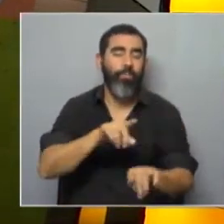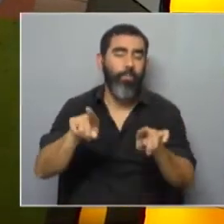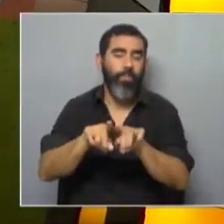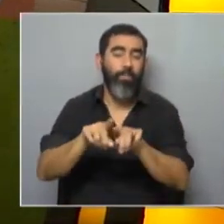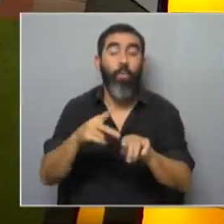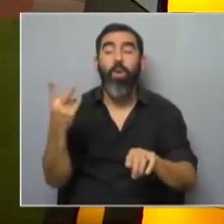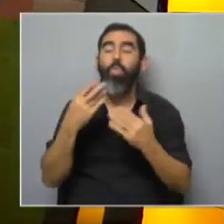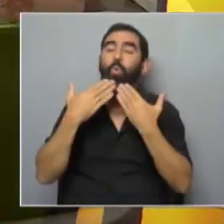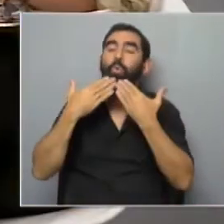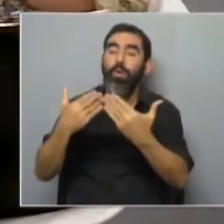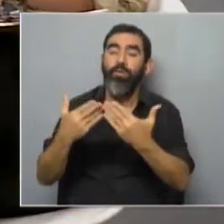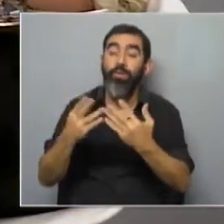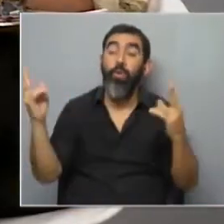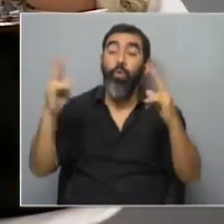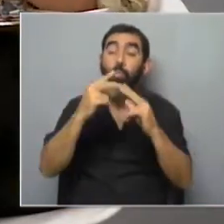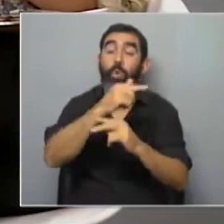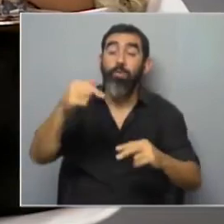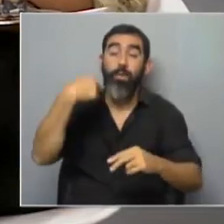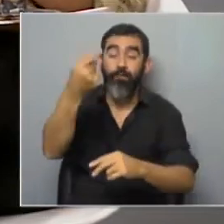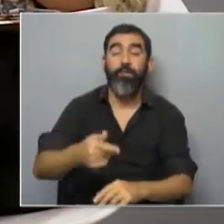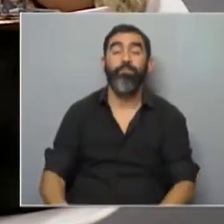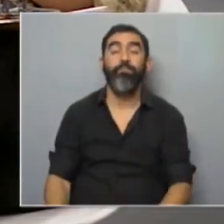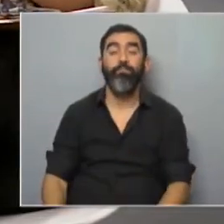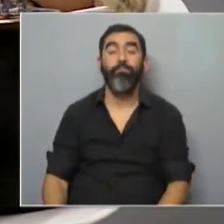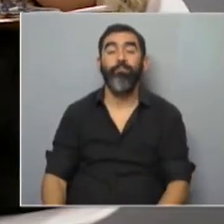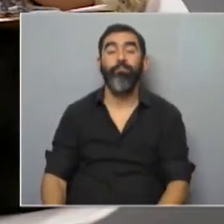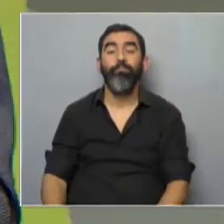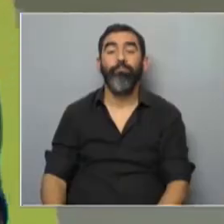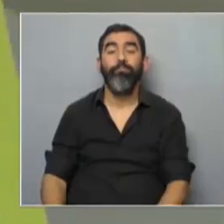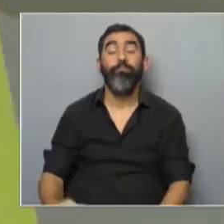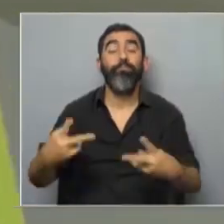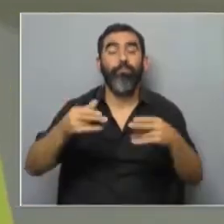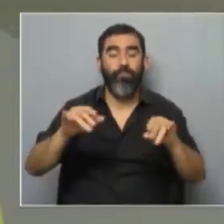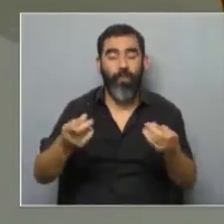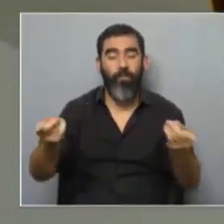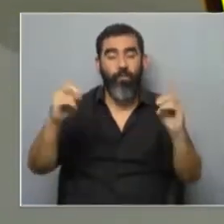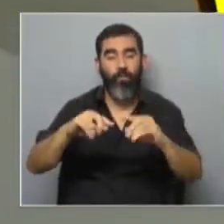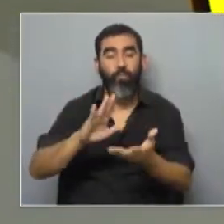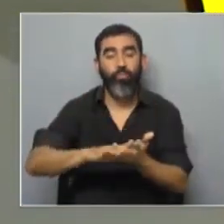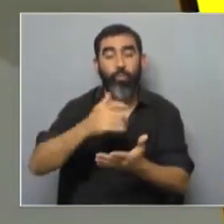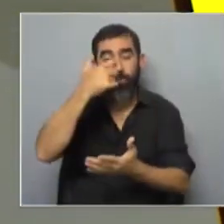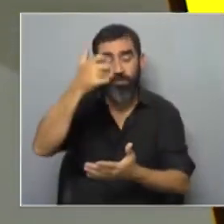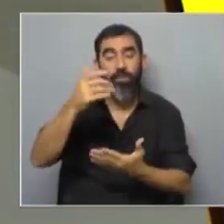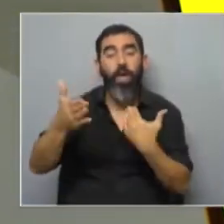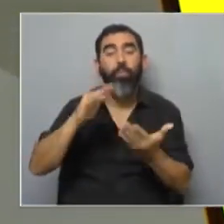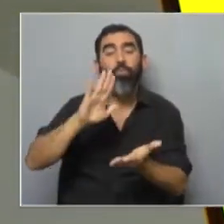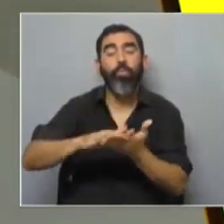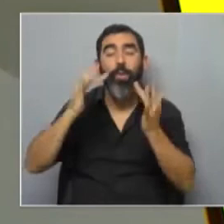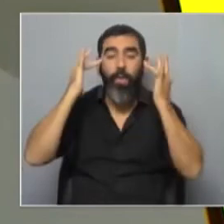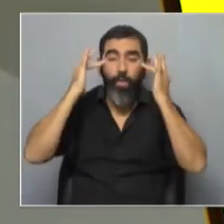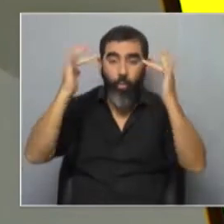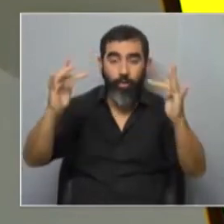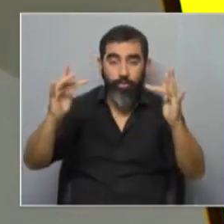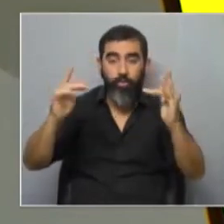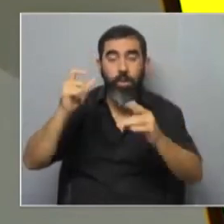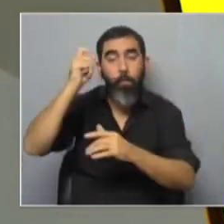Daniela, Alexandra, muchas gracias y nos vemos en la próxima. Hasta la Gracias. próxima. Pausa en Sobreciencia. A la vuelta vamos a hablar de educación y